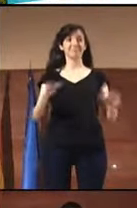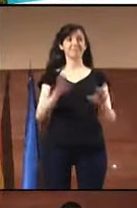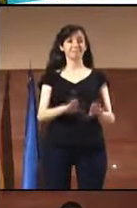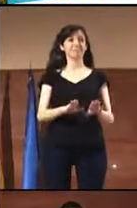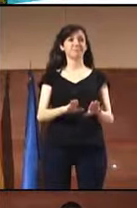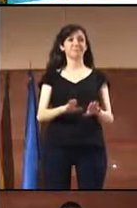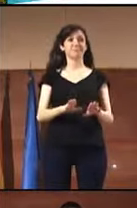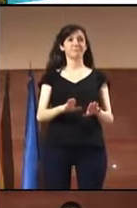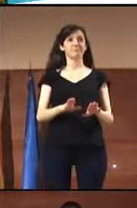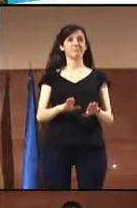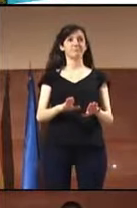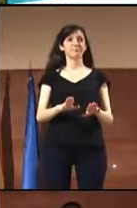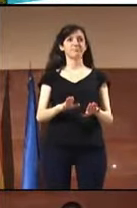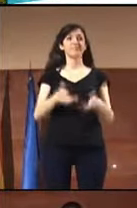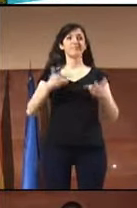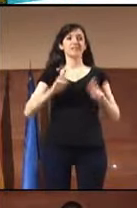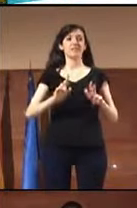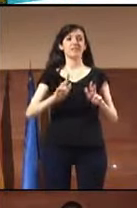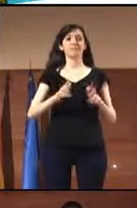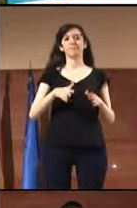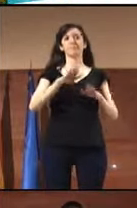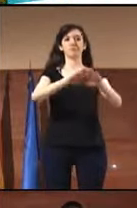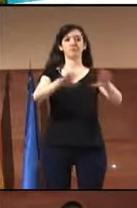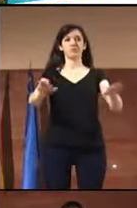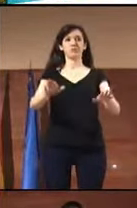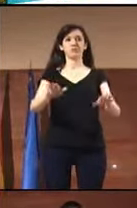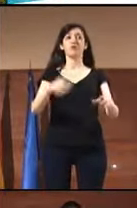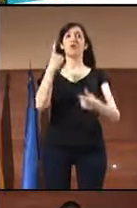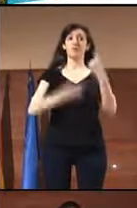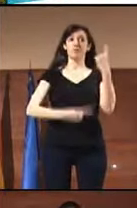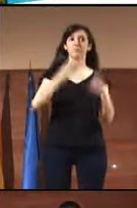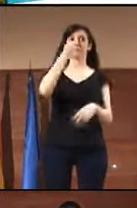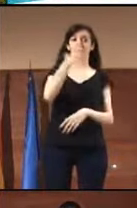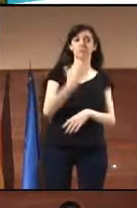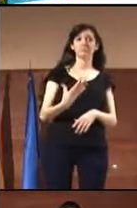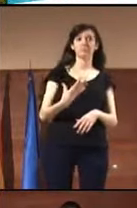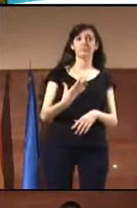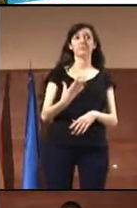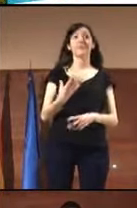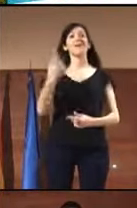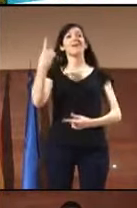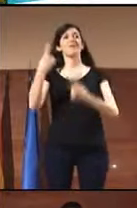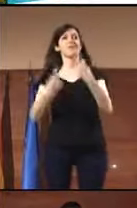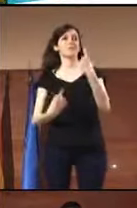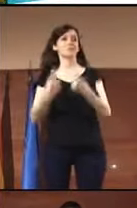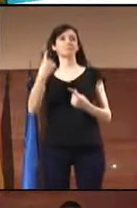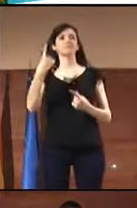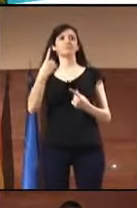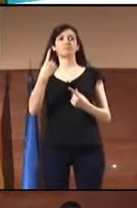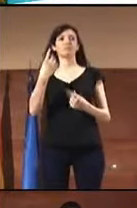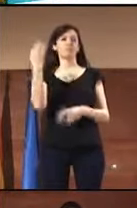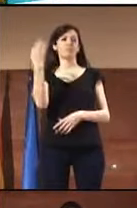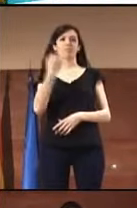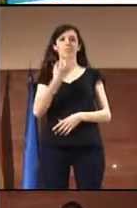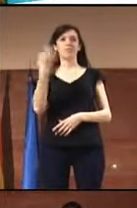fuera de la silla, y en muchas ocasiones es mejor que estén fuera de la silla, pero hay muchas otras ocasiones en las que nos es